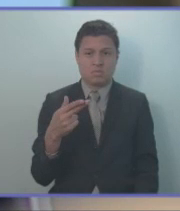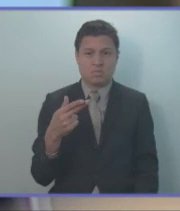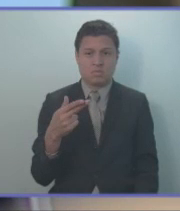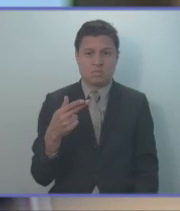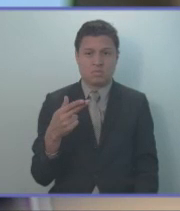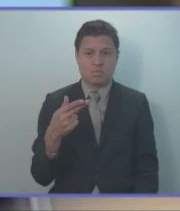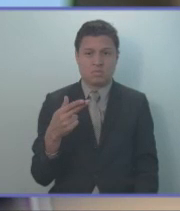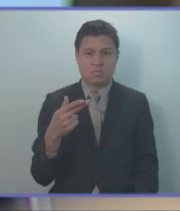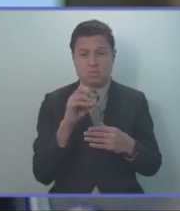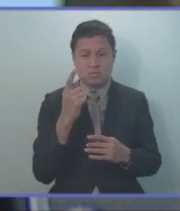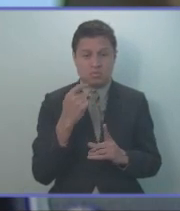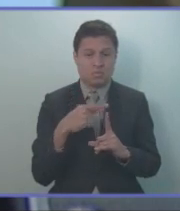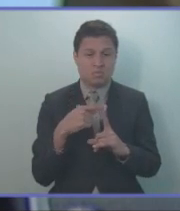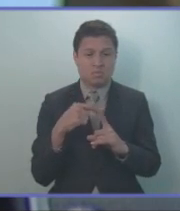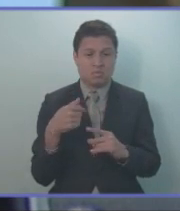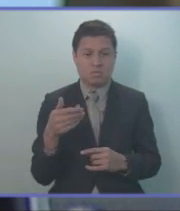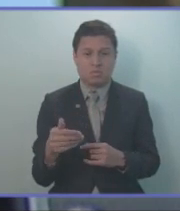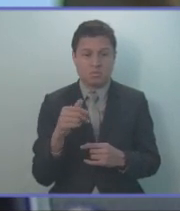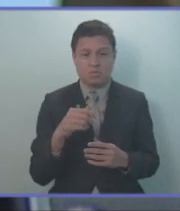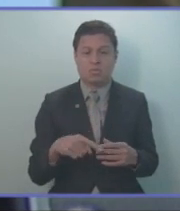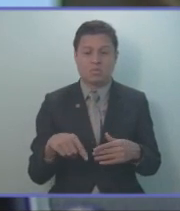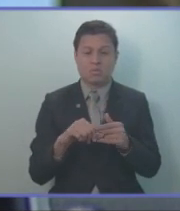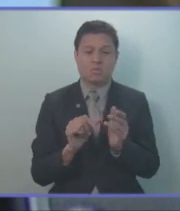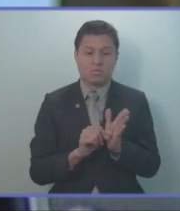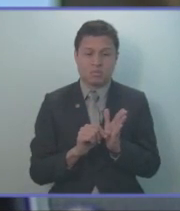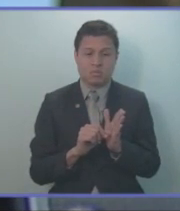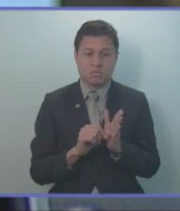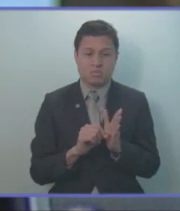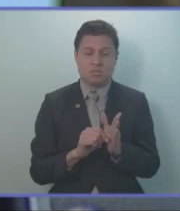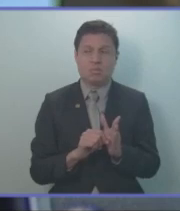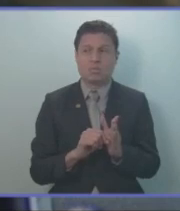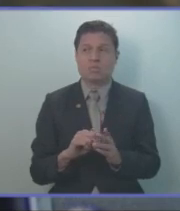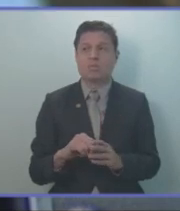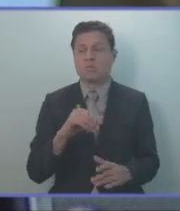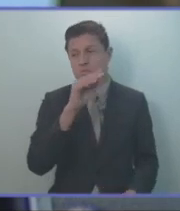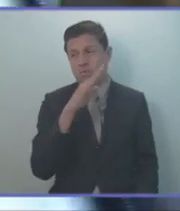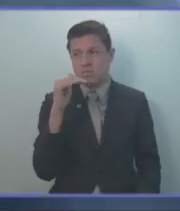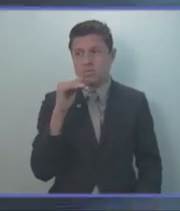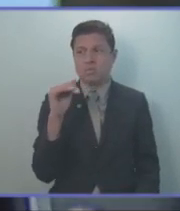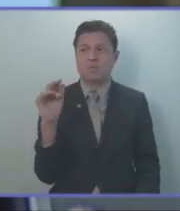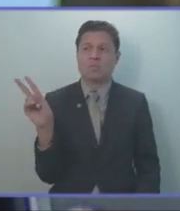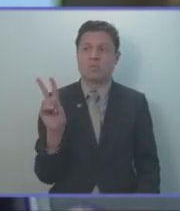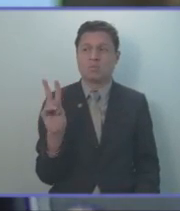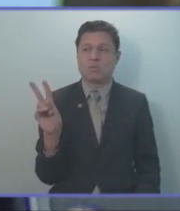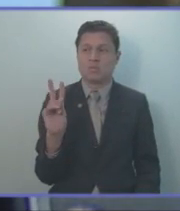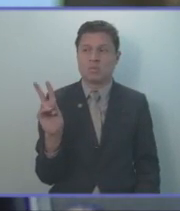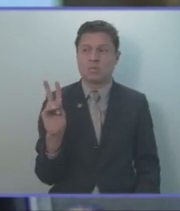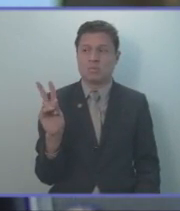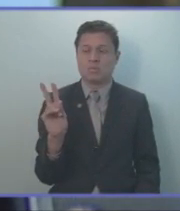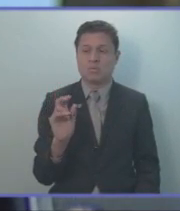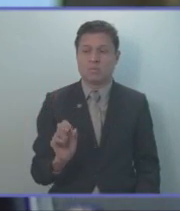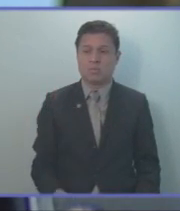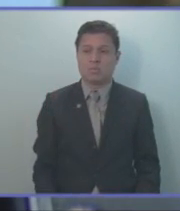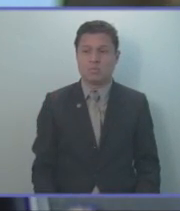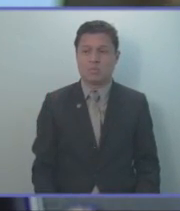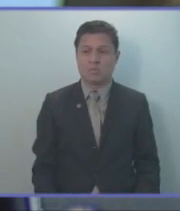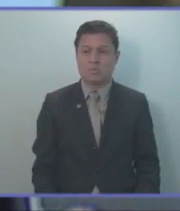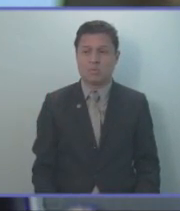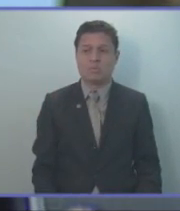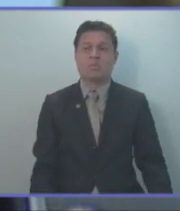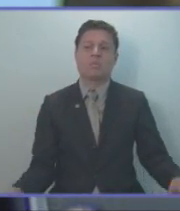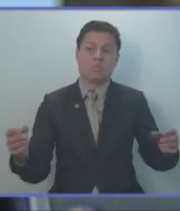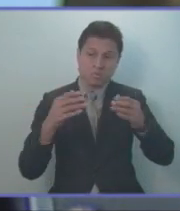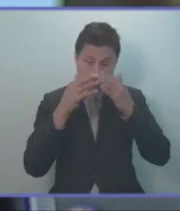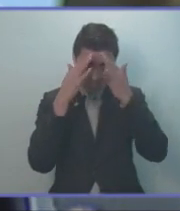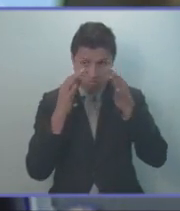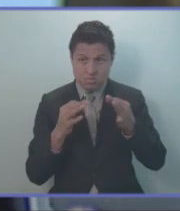suscitado el 30 de abril del corriente año en la Asamblea Nacional de la República Bolivariana de Venezuela. Dictamen